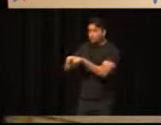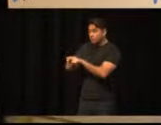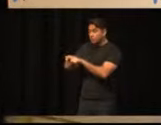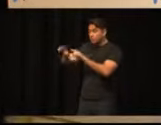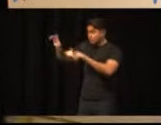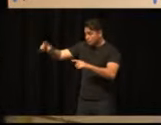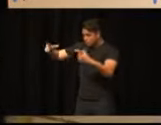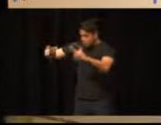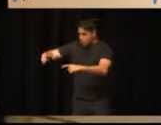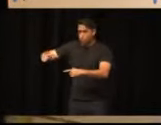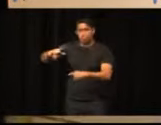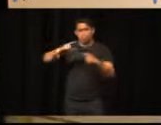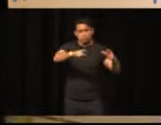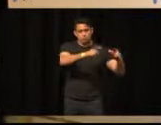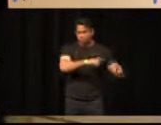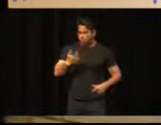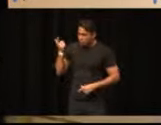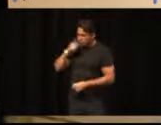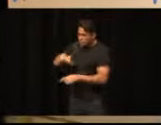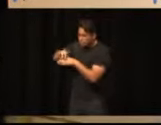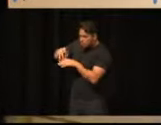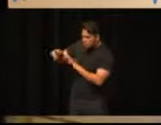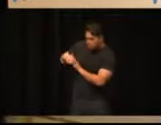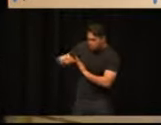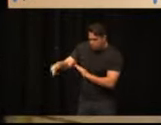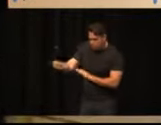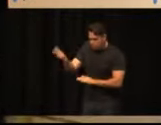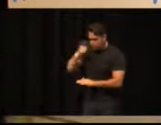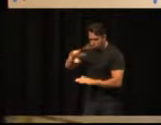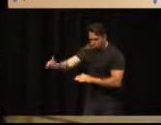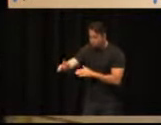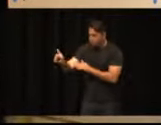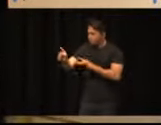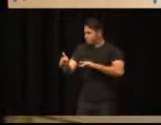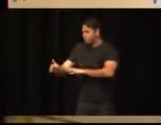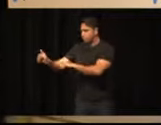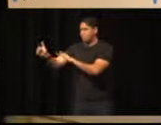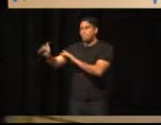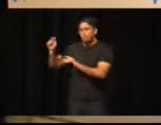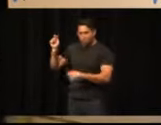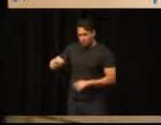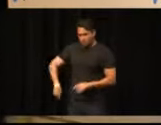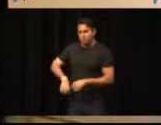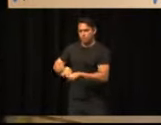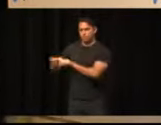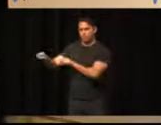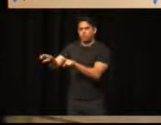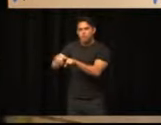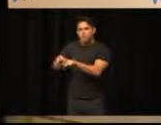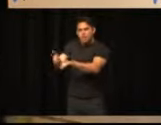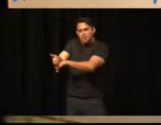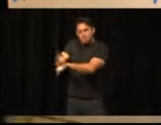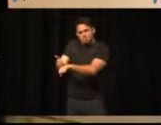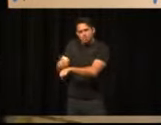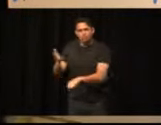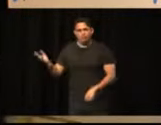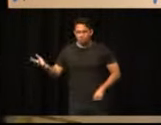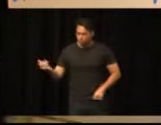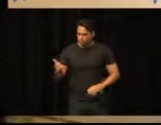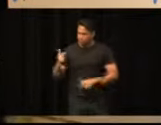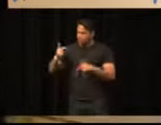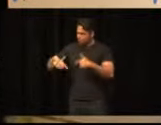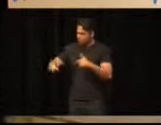líderes locales puedan tener un apoyo, una formación donde los profesionales que trabajan en ese grupo o en